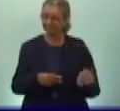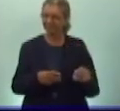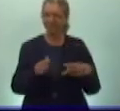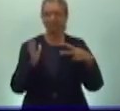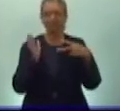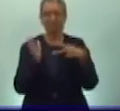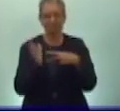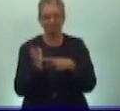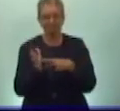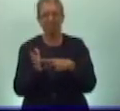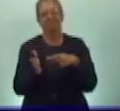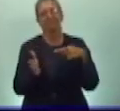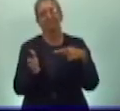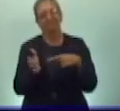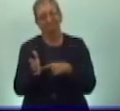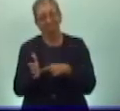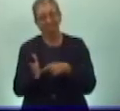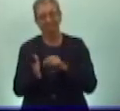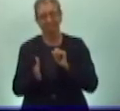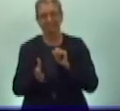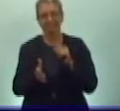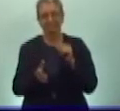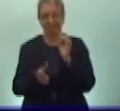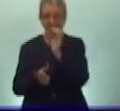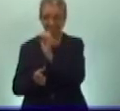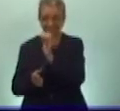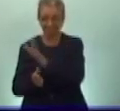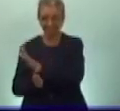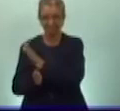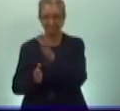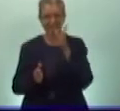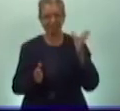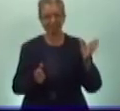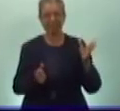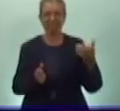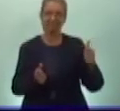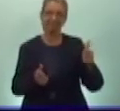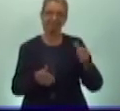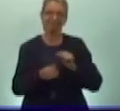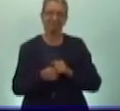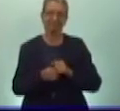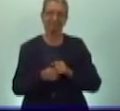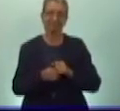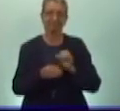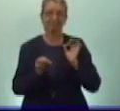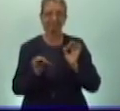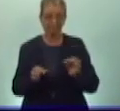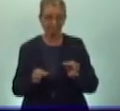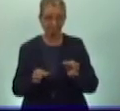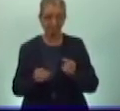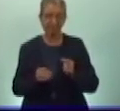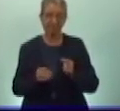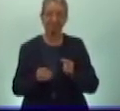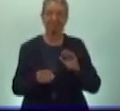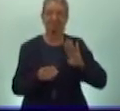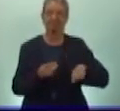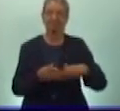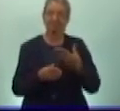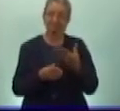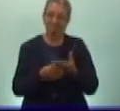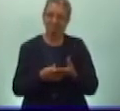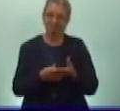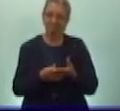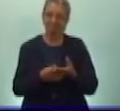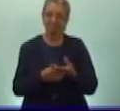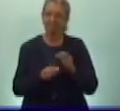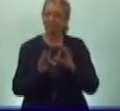y multiplicación desde 0 hasta 10. Por lo tanto, les propongo, sobre todo a